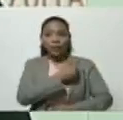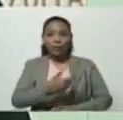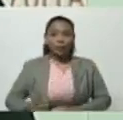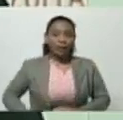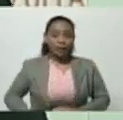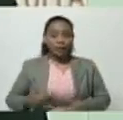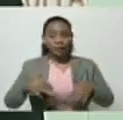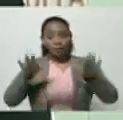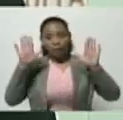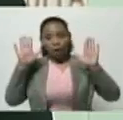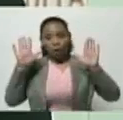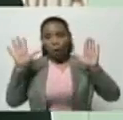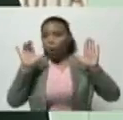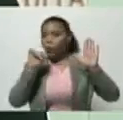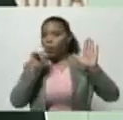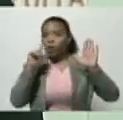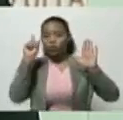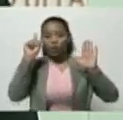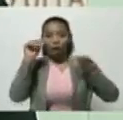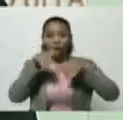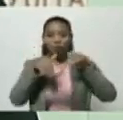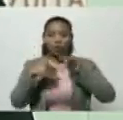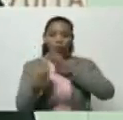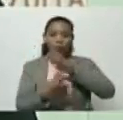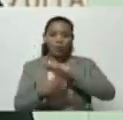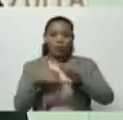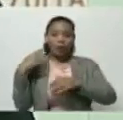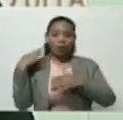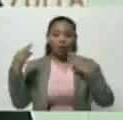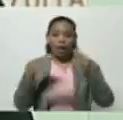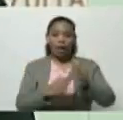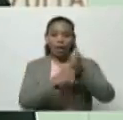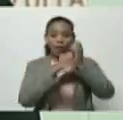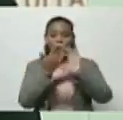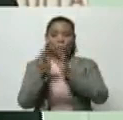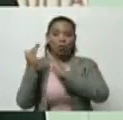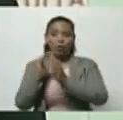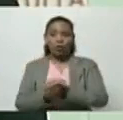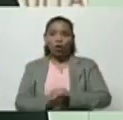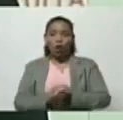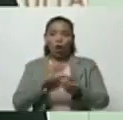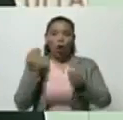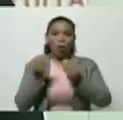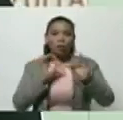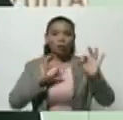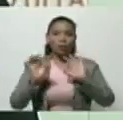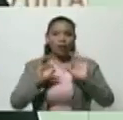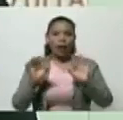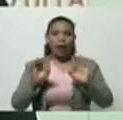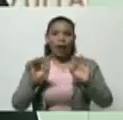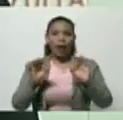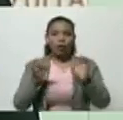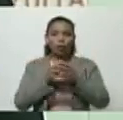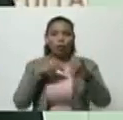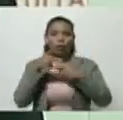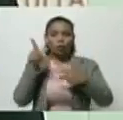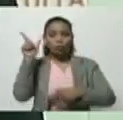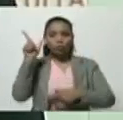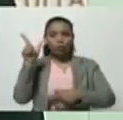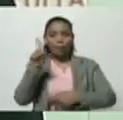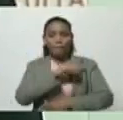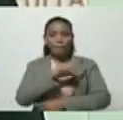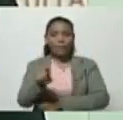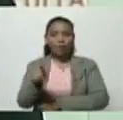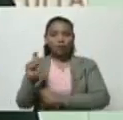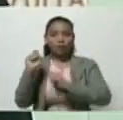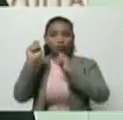Sin embargo, no hay una elección de base para elegir a líderes comunitarios. ¿Cómo se prepara el PSUV para seguir sumando a